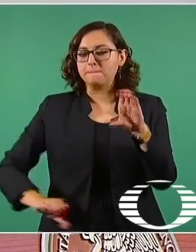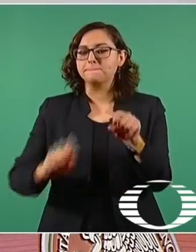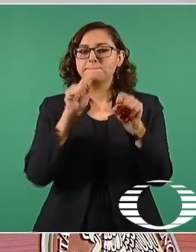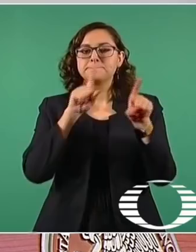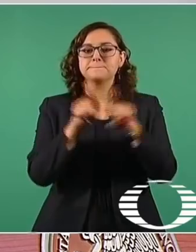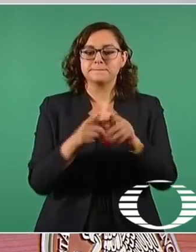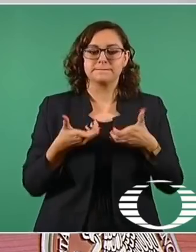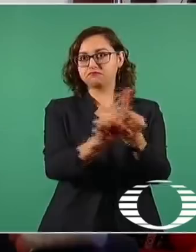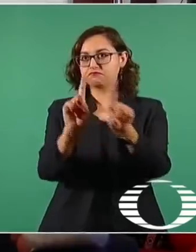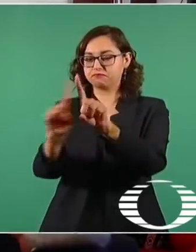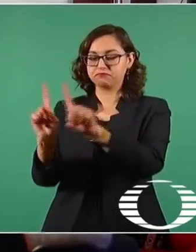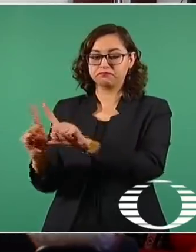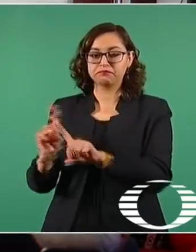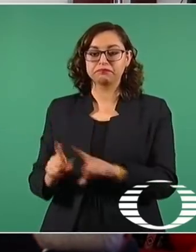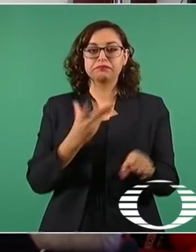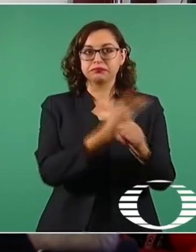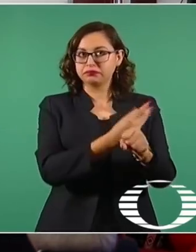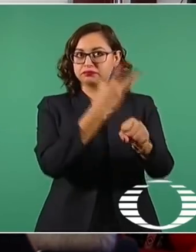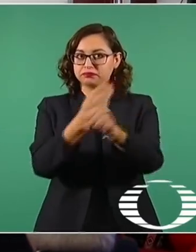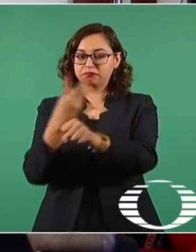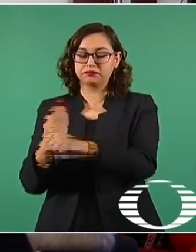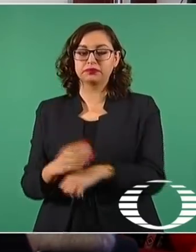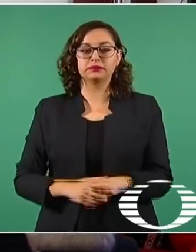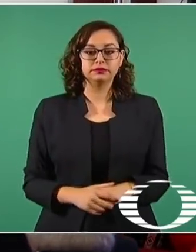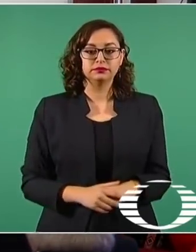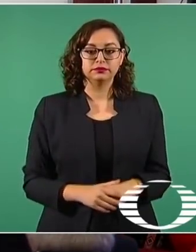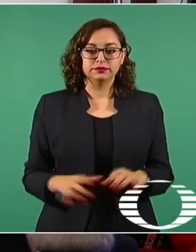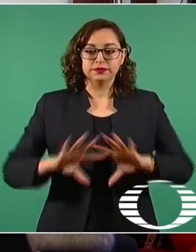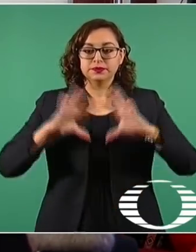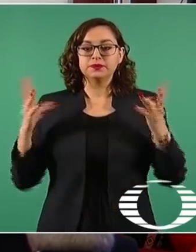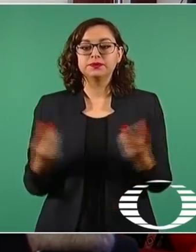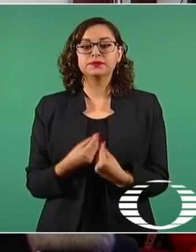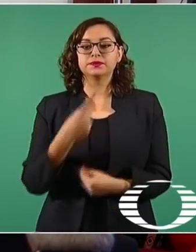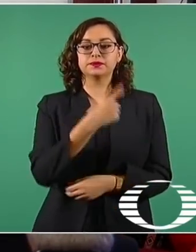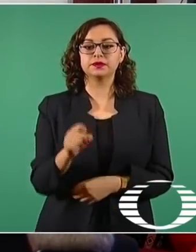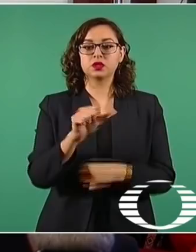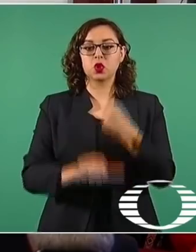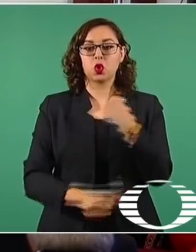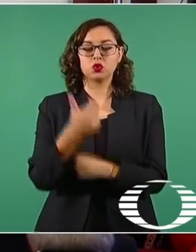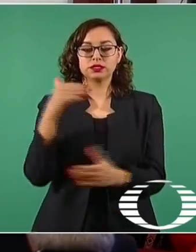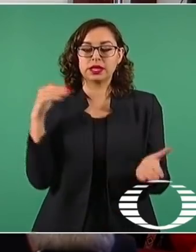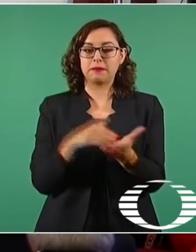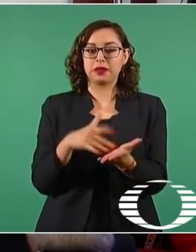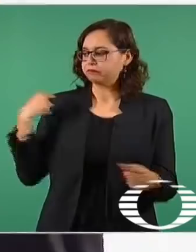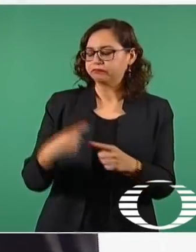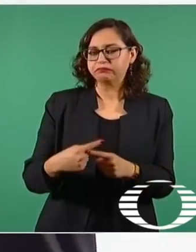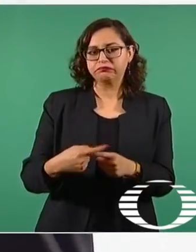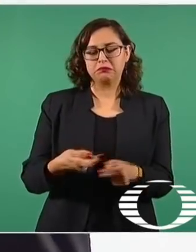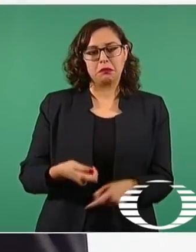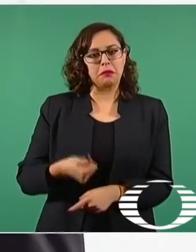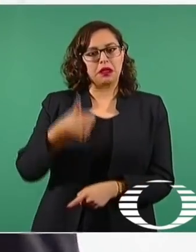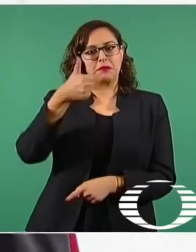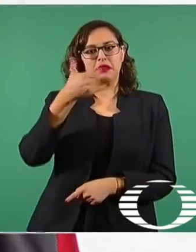el aeropuerto Felipe Ángeles iniciará operaciones en marzo del próximo año y que, pese al impacto social de la pandemia, no derivó en una